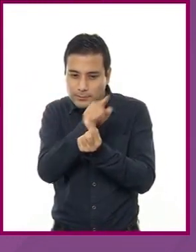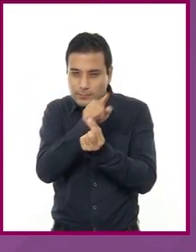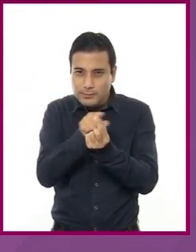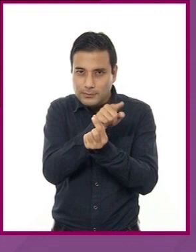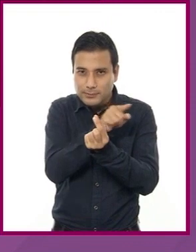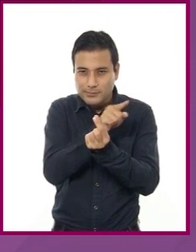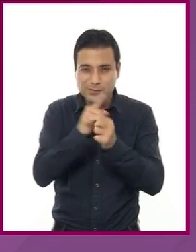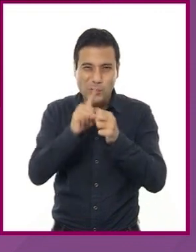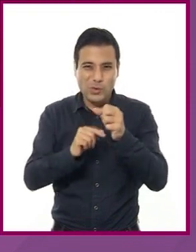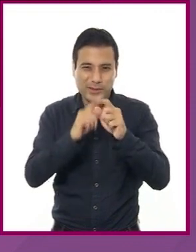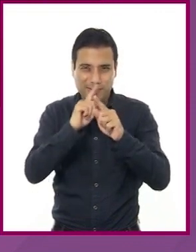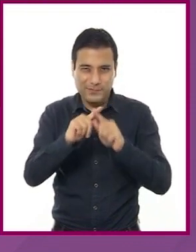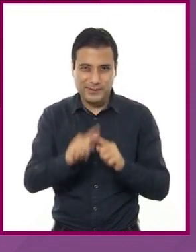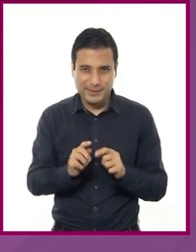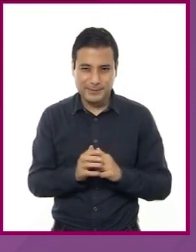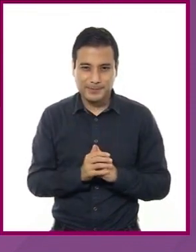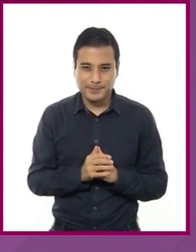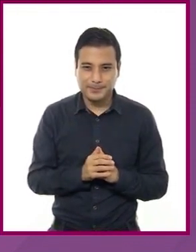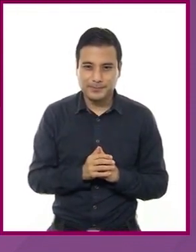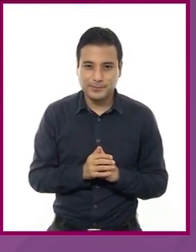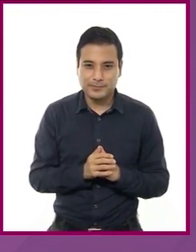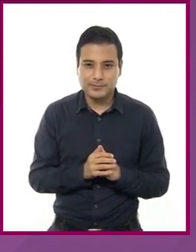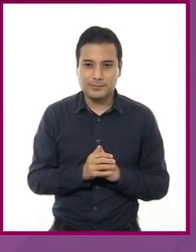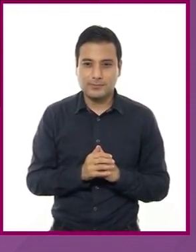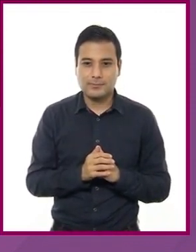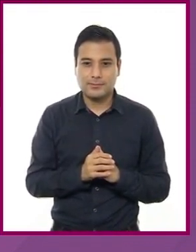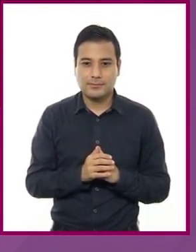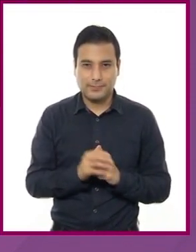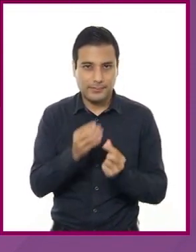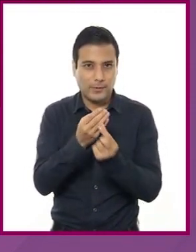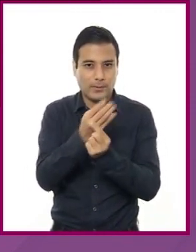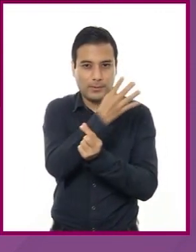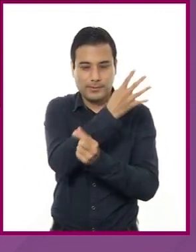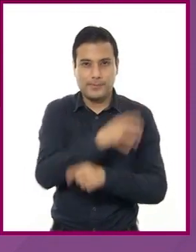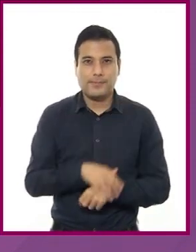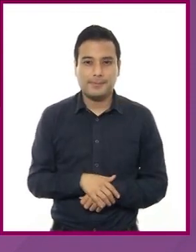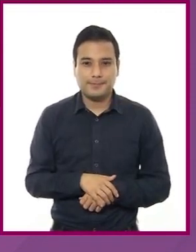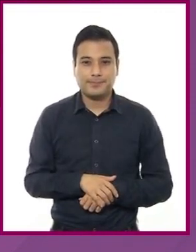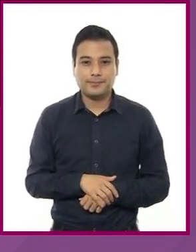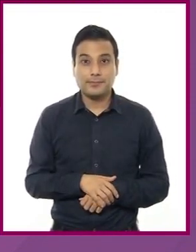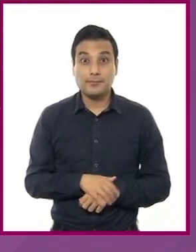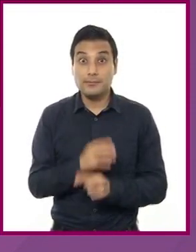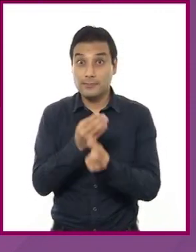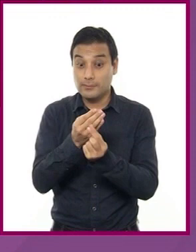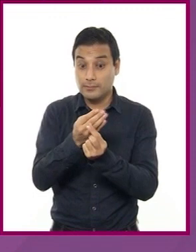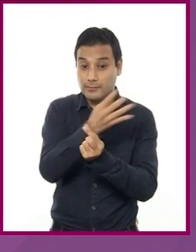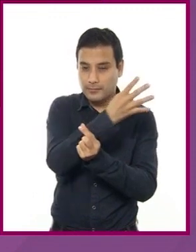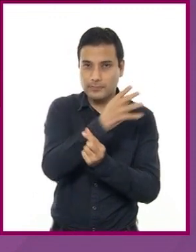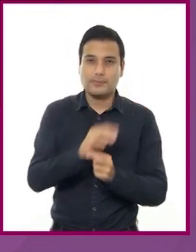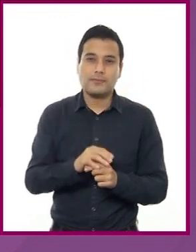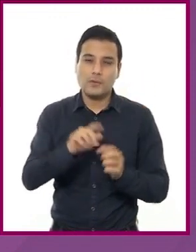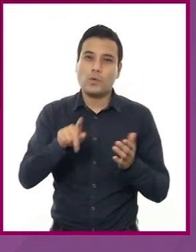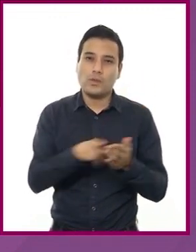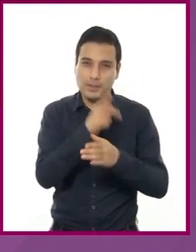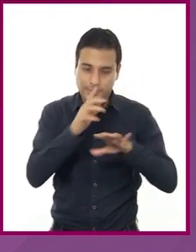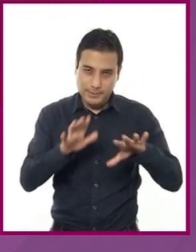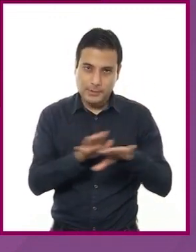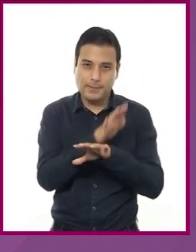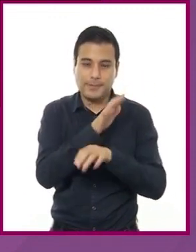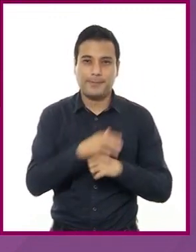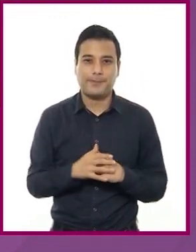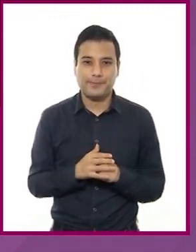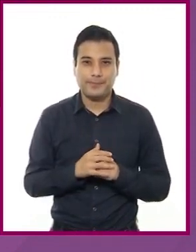chocan con la superficie interna de la gota y se reflejan. Al salir de la gota nuevamente se refractan. Todas las